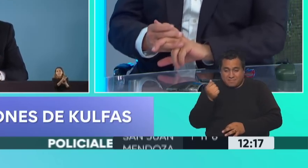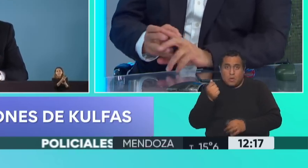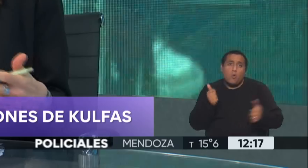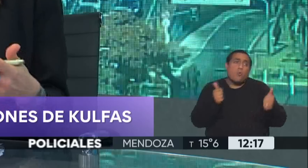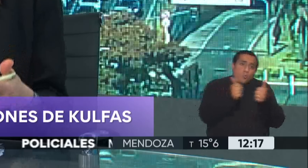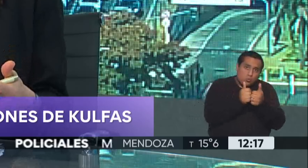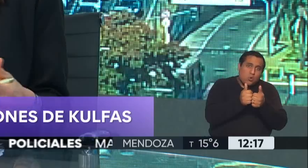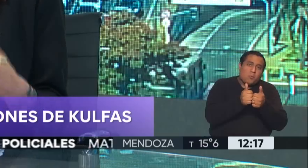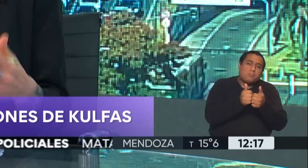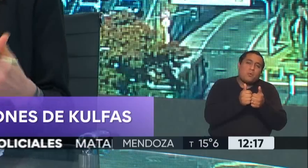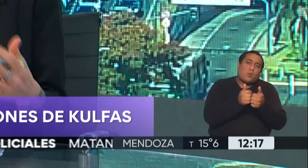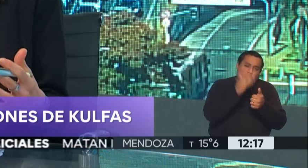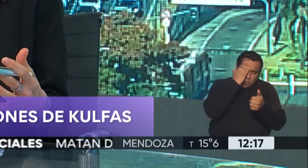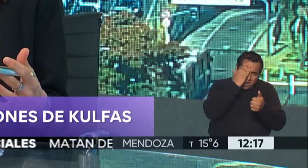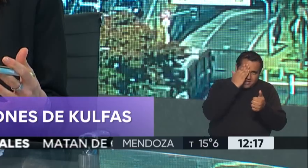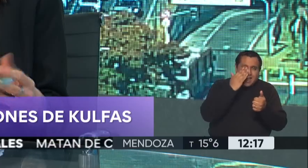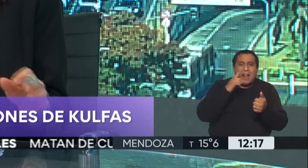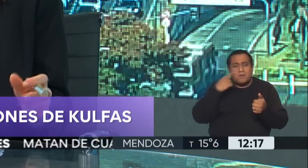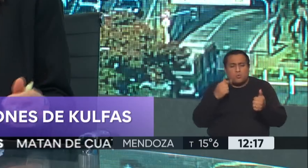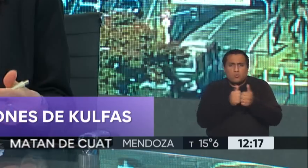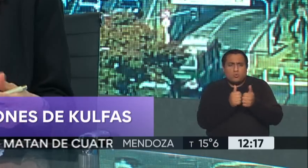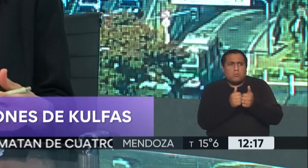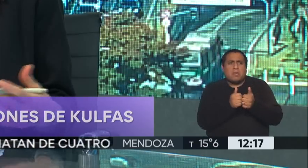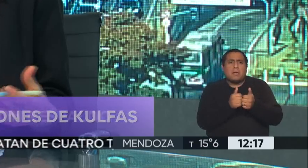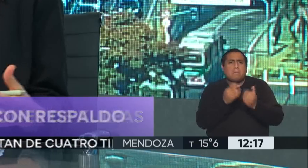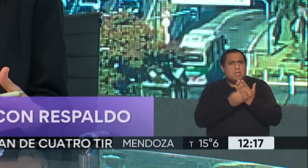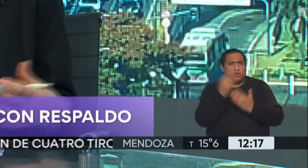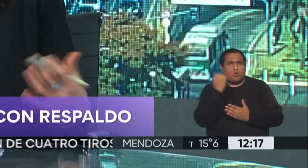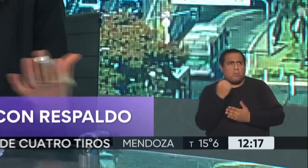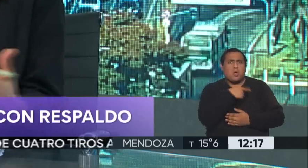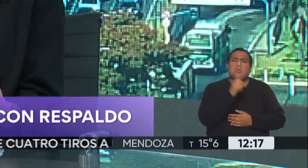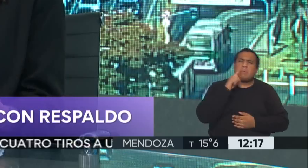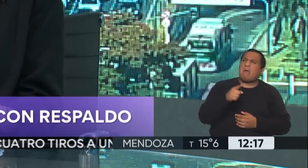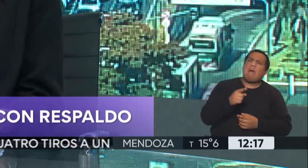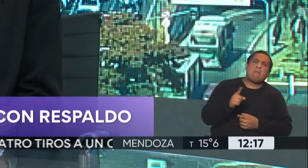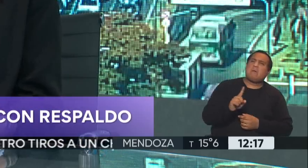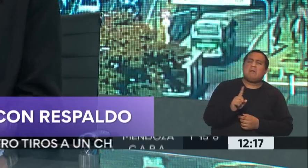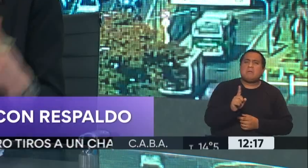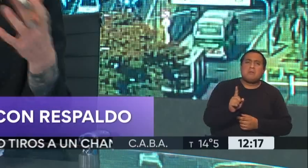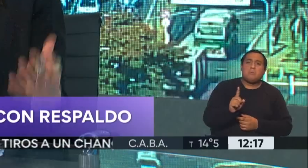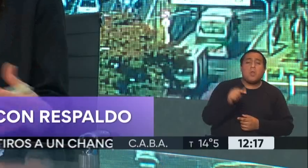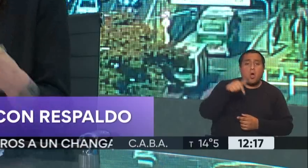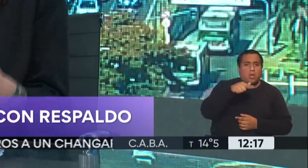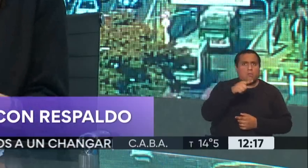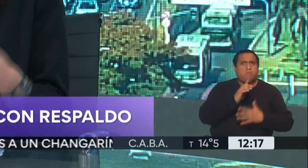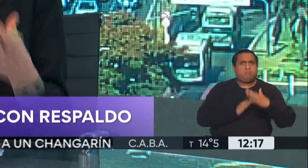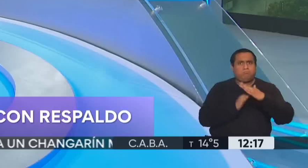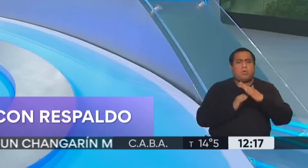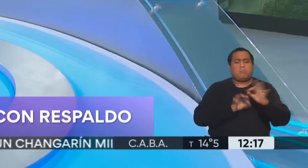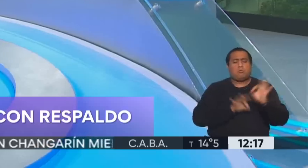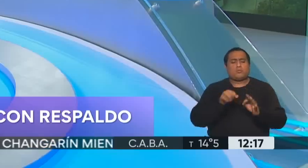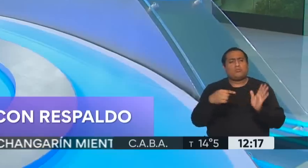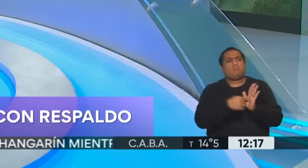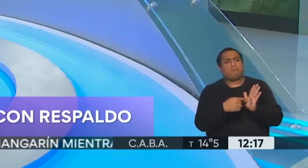Guzmán, ministro de Economía, que fue muy cuestionado, pero bueno, ahora parece abanderado de este proyecto que, reitero y valga